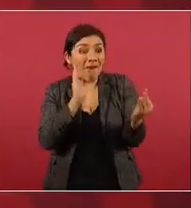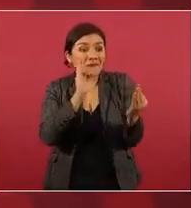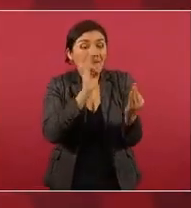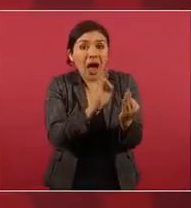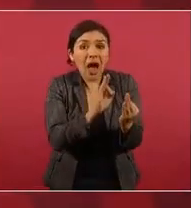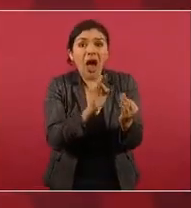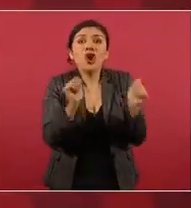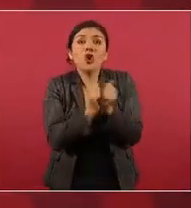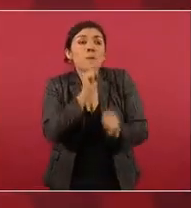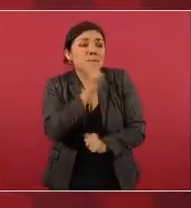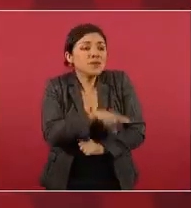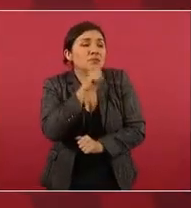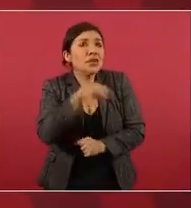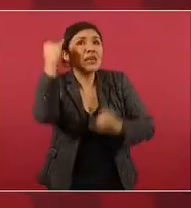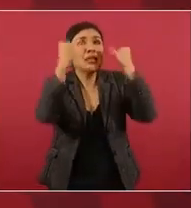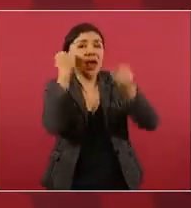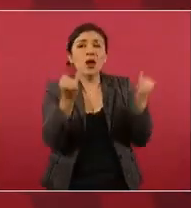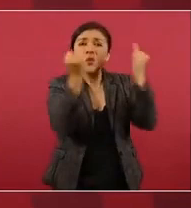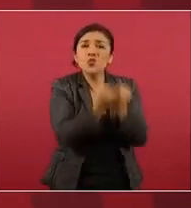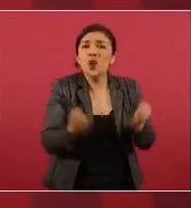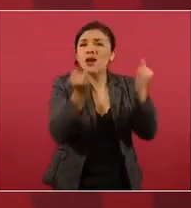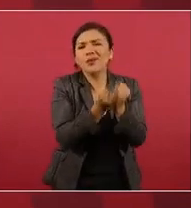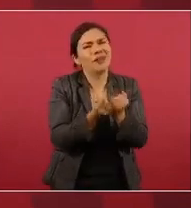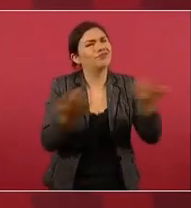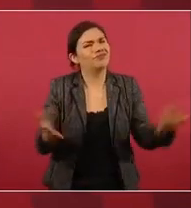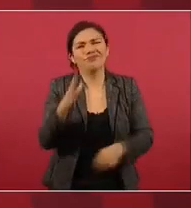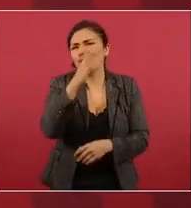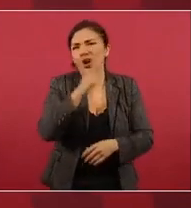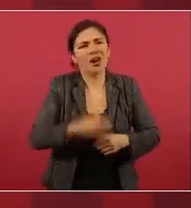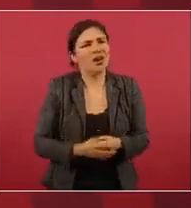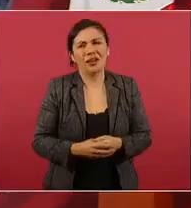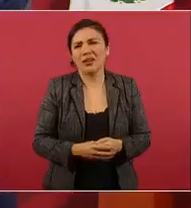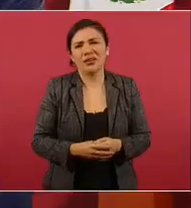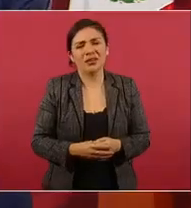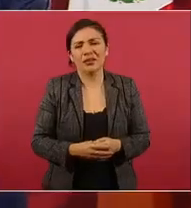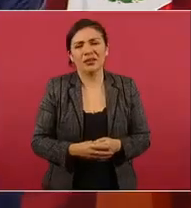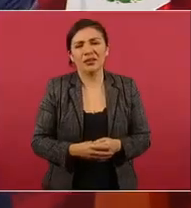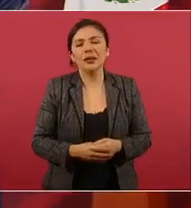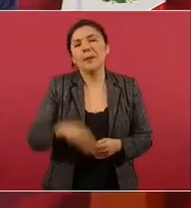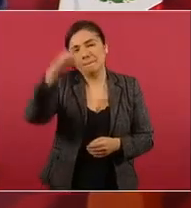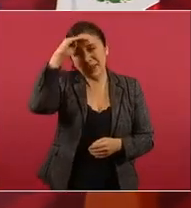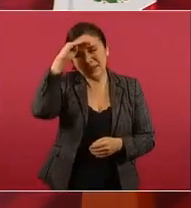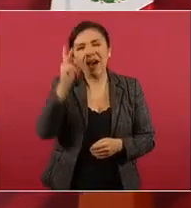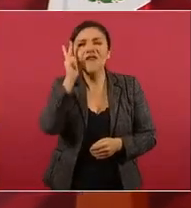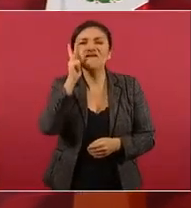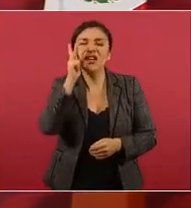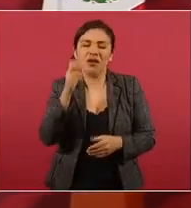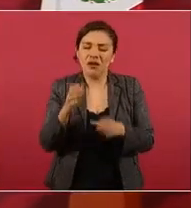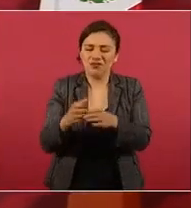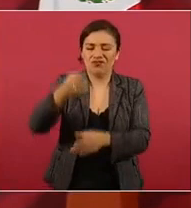con conservadurismos. No se puede poner vino nuevo en botellas